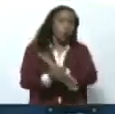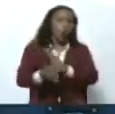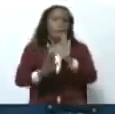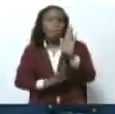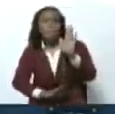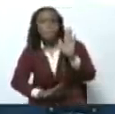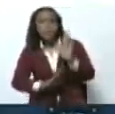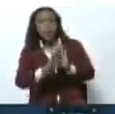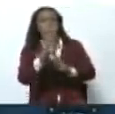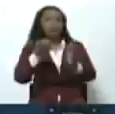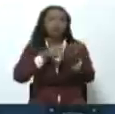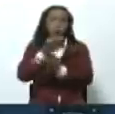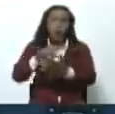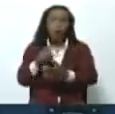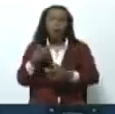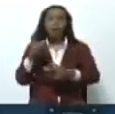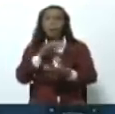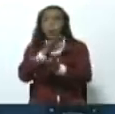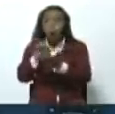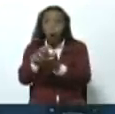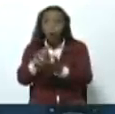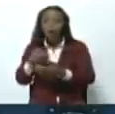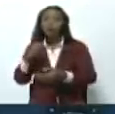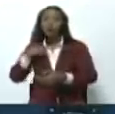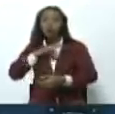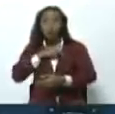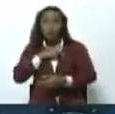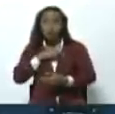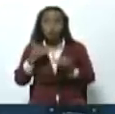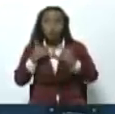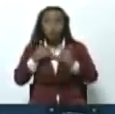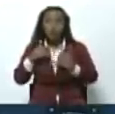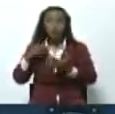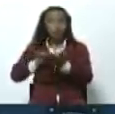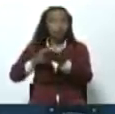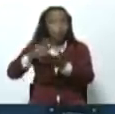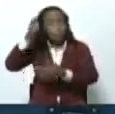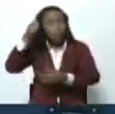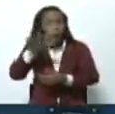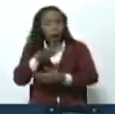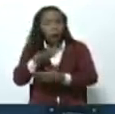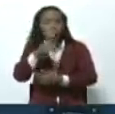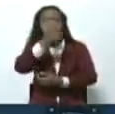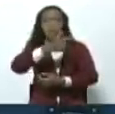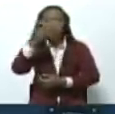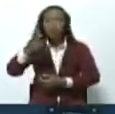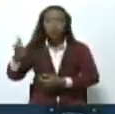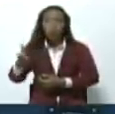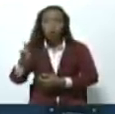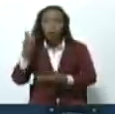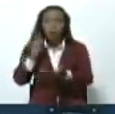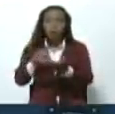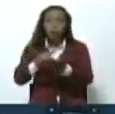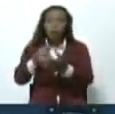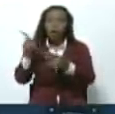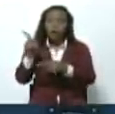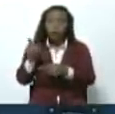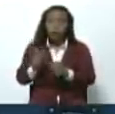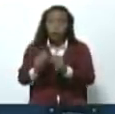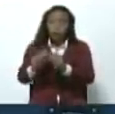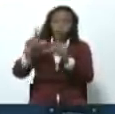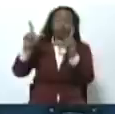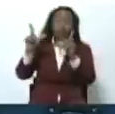problemas, buscándole soluciones a nuestro pueblo. Los candidatos y candidatas, es impresionante la